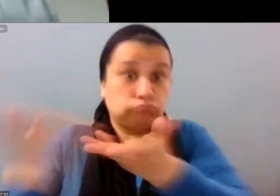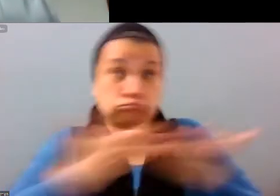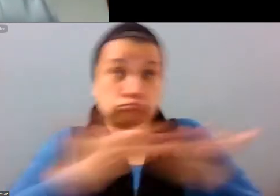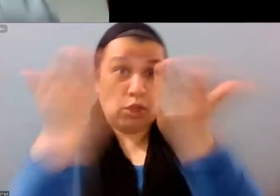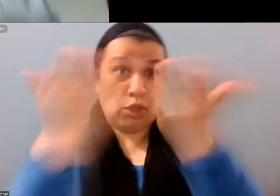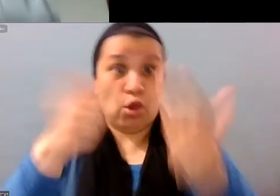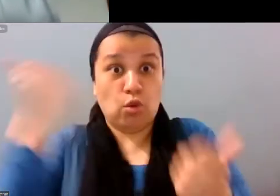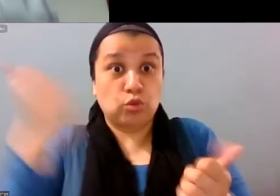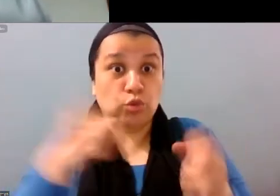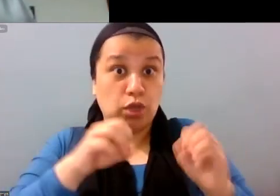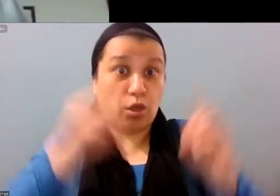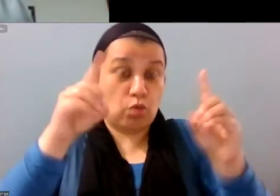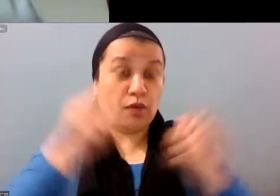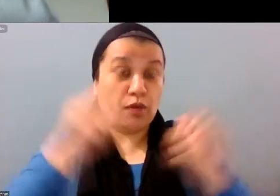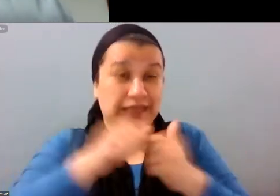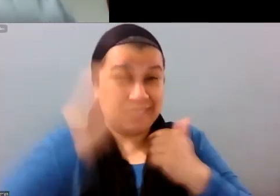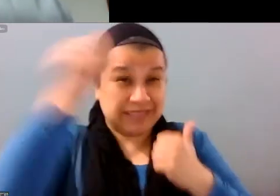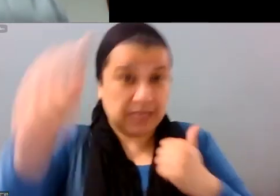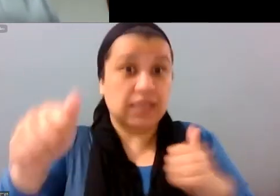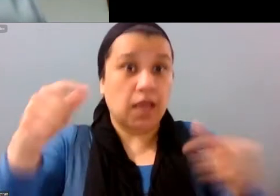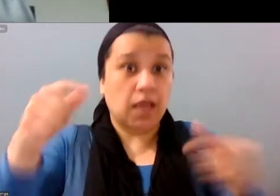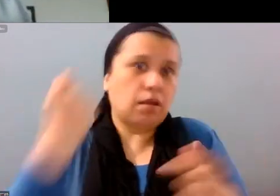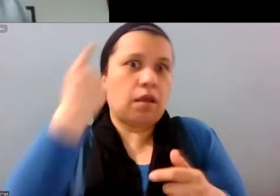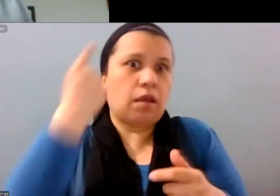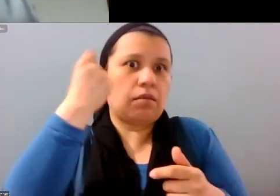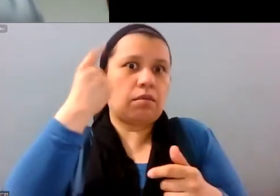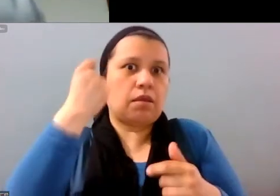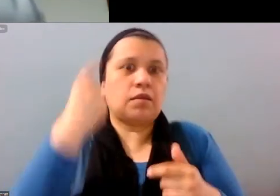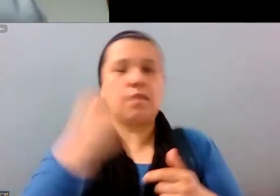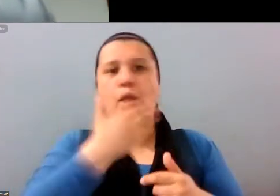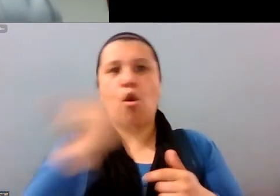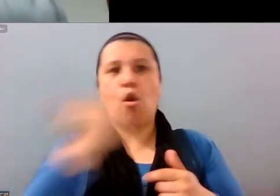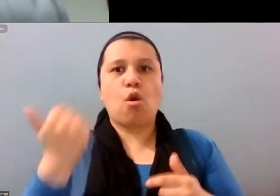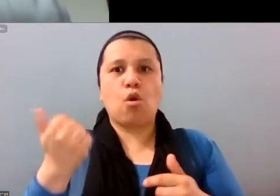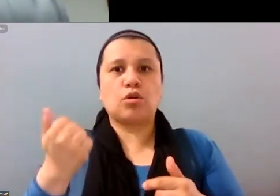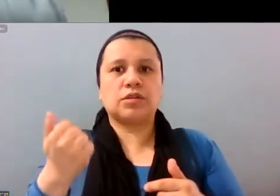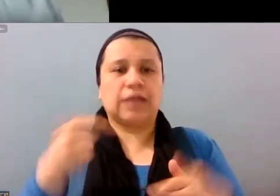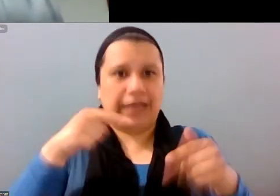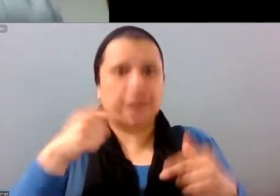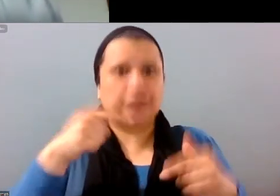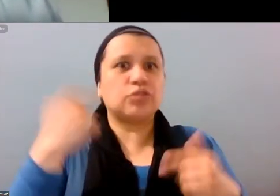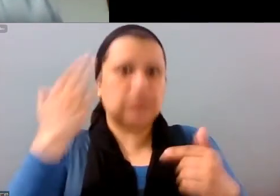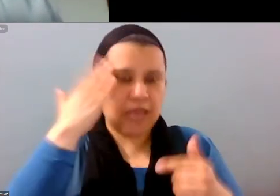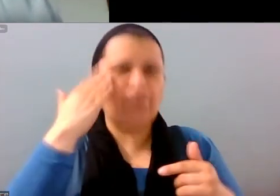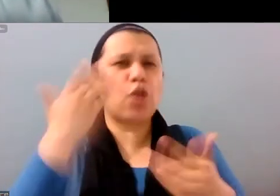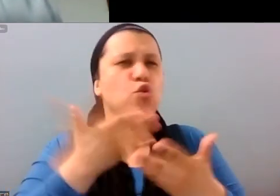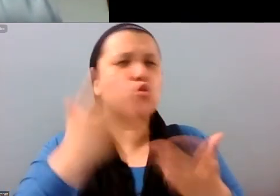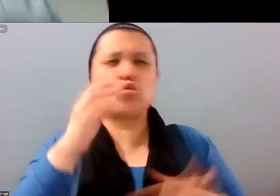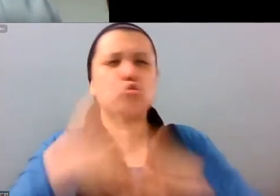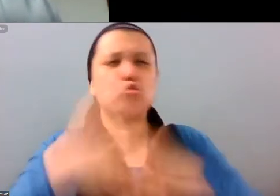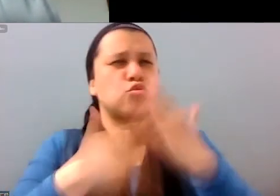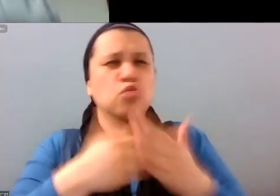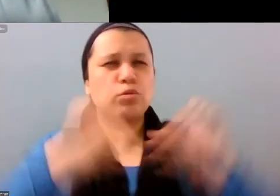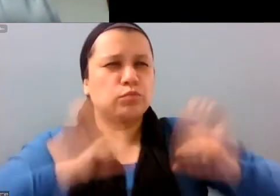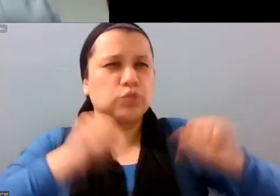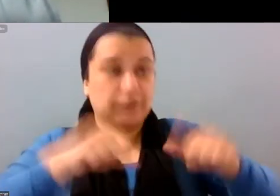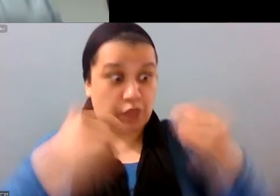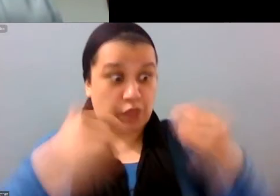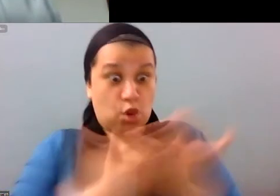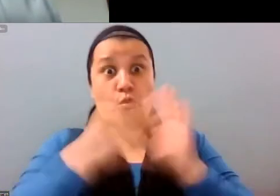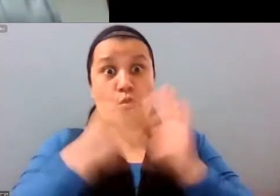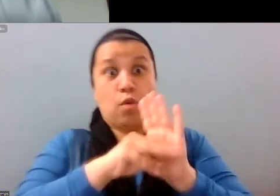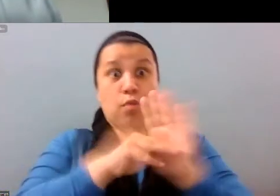comprende interioriza mejor todas esas todos esos factores y ve todas las potencialidades de esta modalidad educativa para ayudar